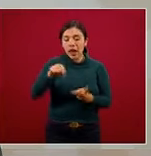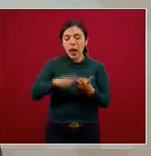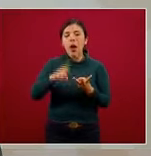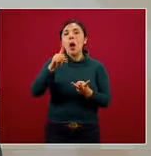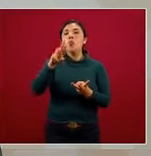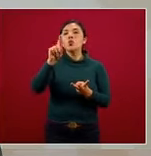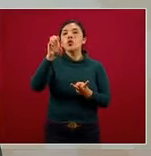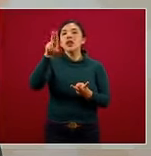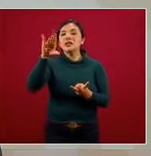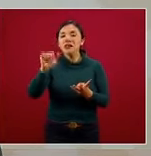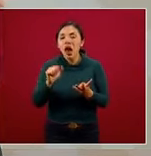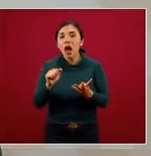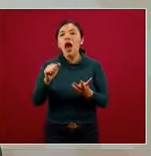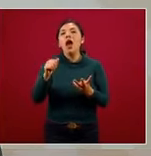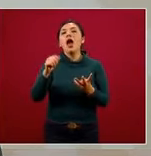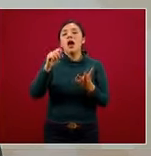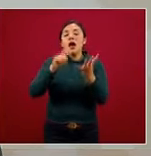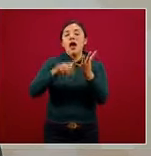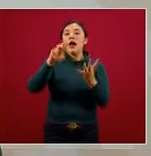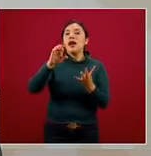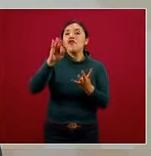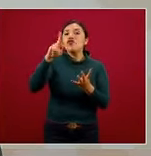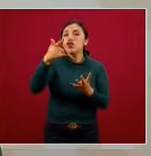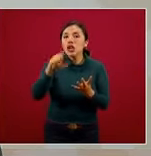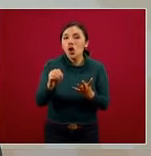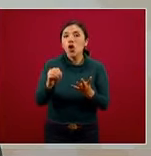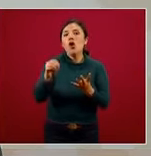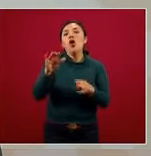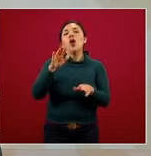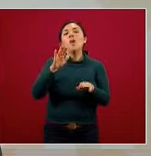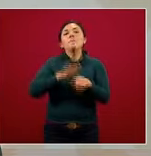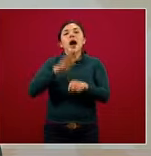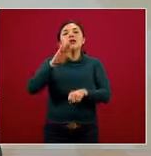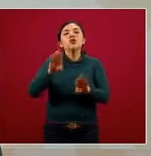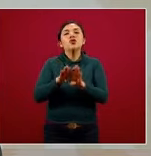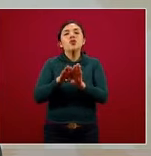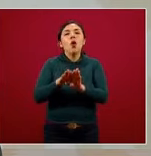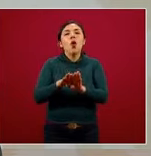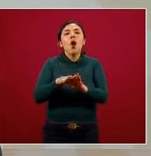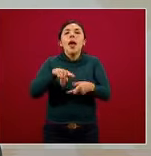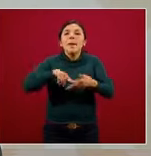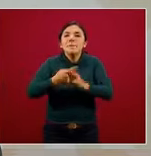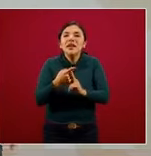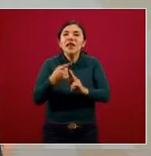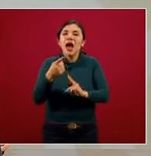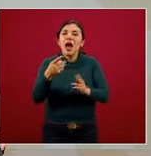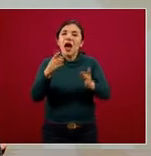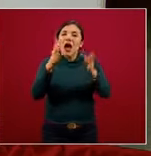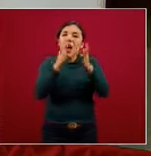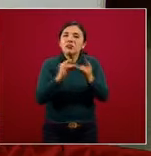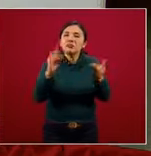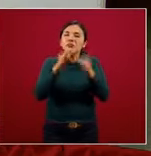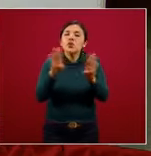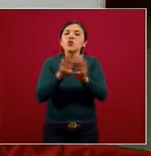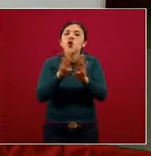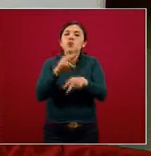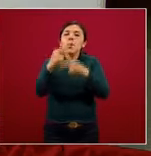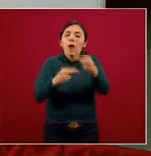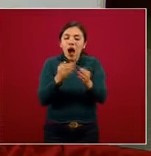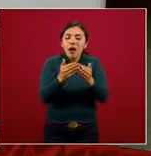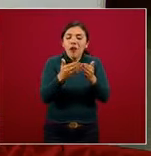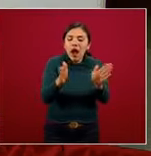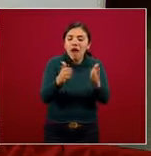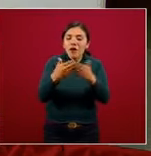van a ir dando, refugio, esperanza, prudencia nos van a ir dando la pauta de lo que podemos esperar y